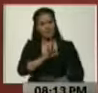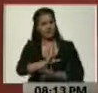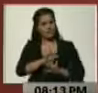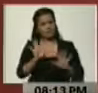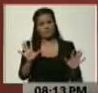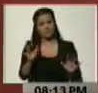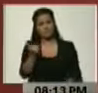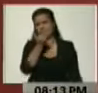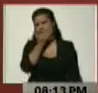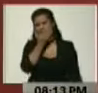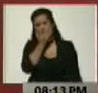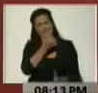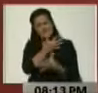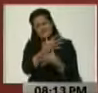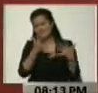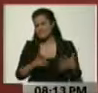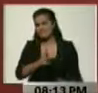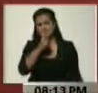horrible de cálculo,